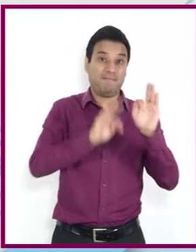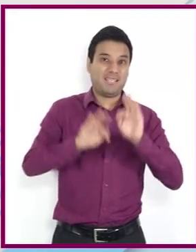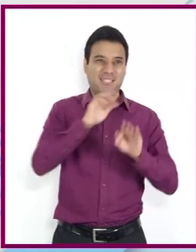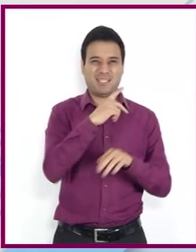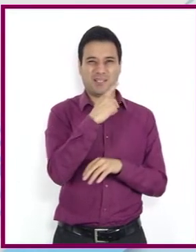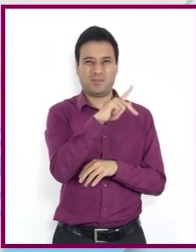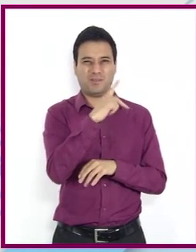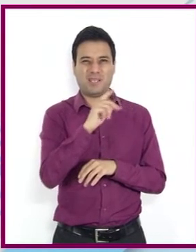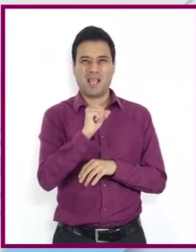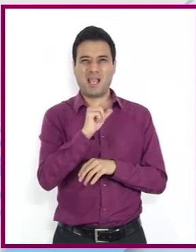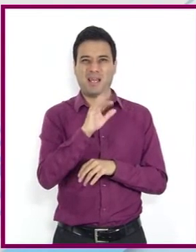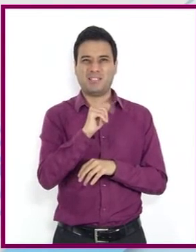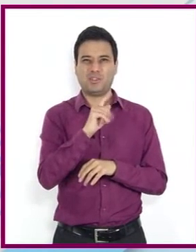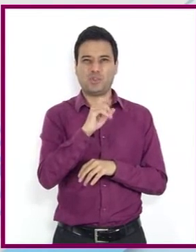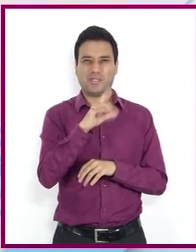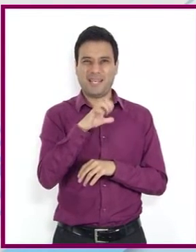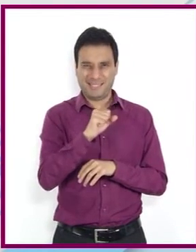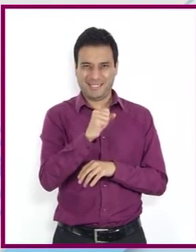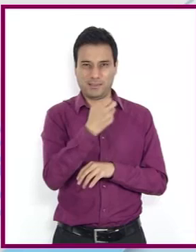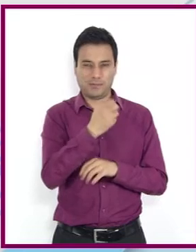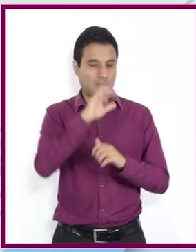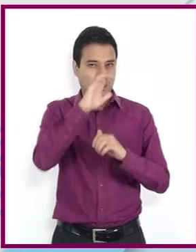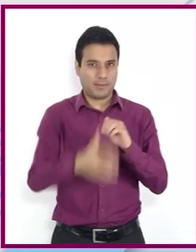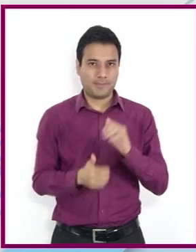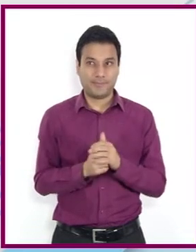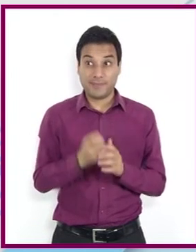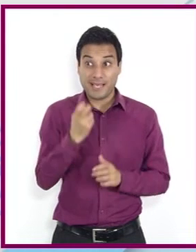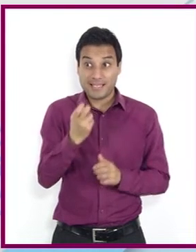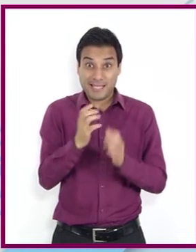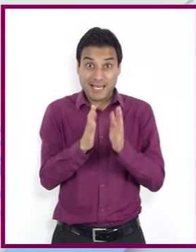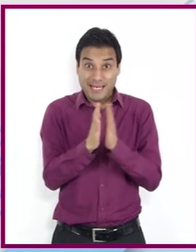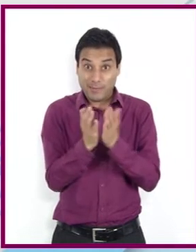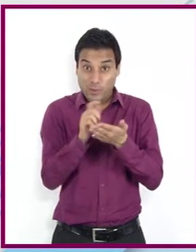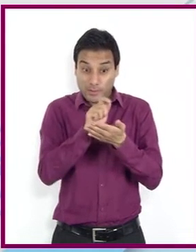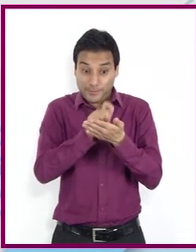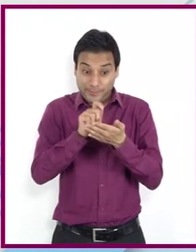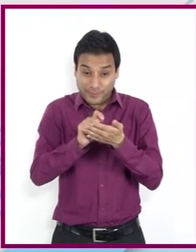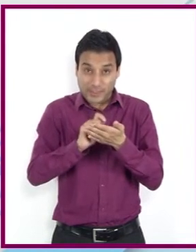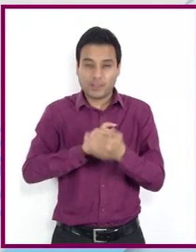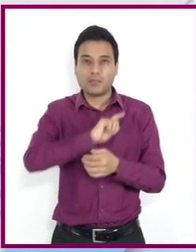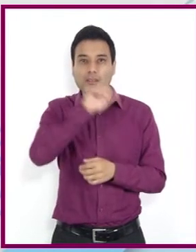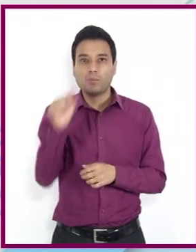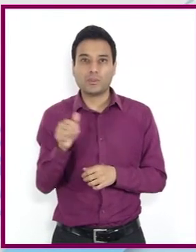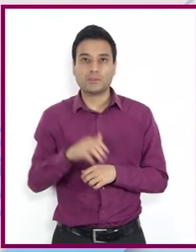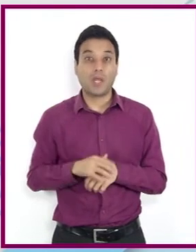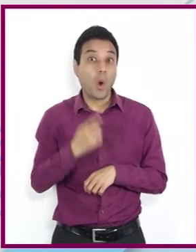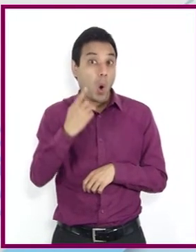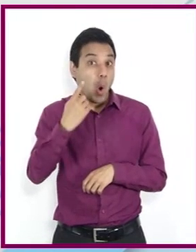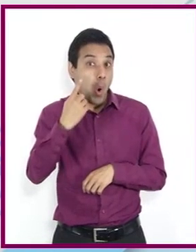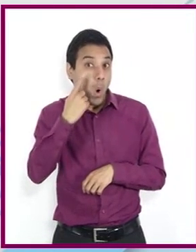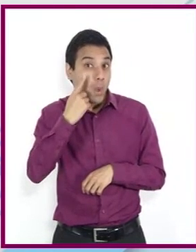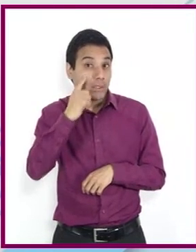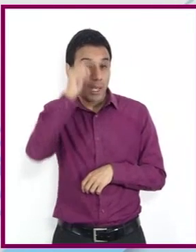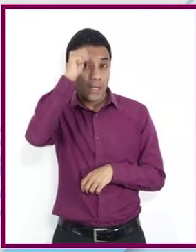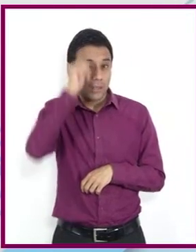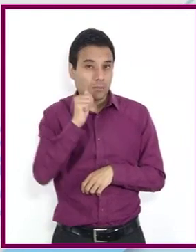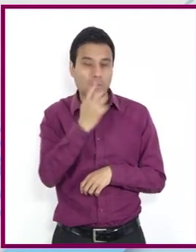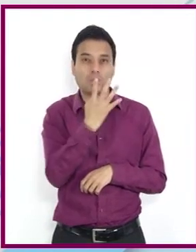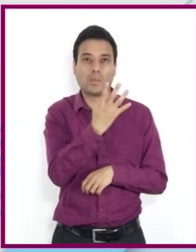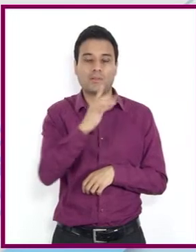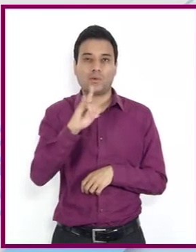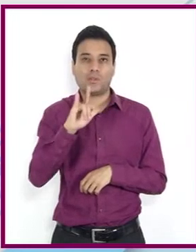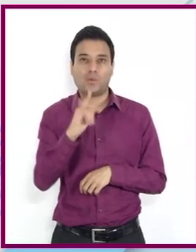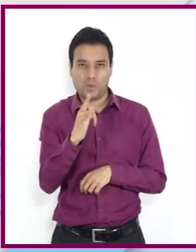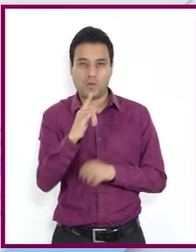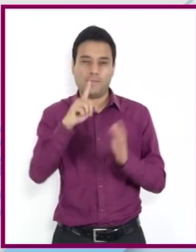aristotélica. Terminará este libro justo antes de perder la vista en el ojo derecho, el 4 de julio de